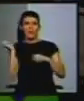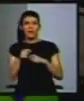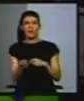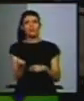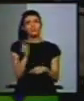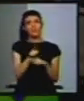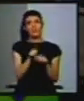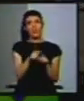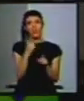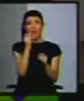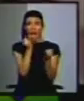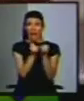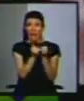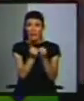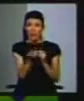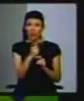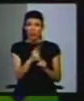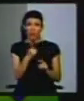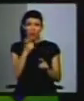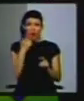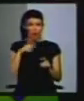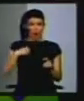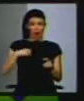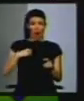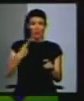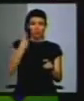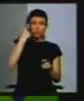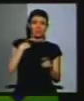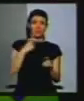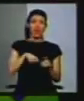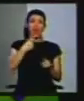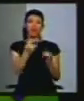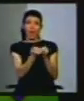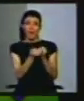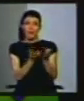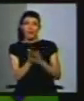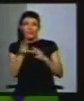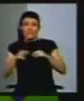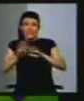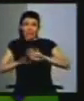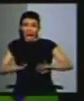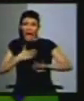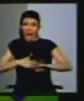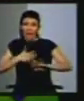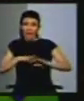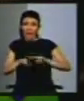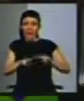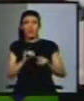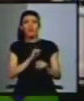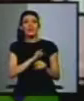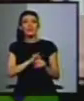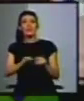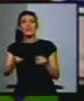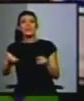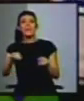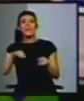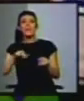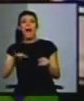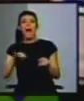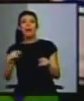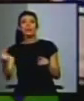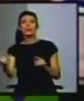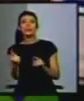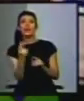víctima, intenta calmar los ánimos. Solo minutos después aparece Mario desde el fondo a buscar a su